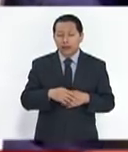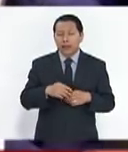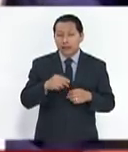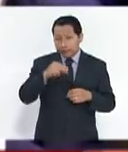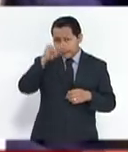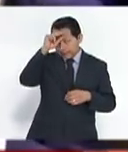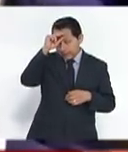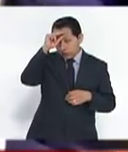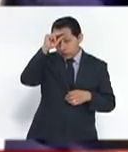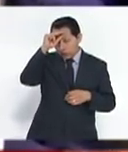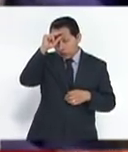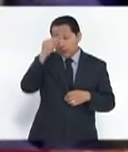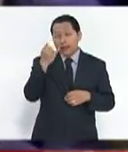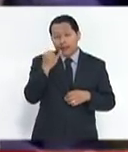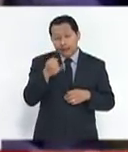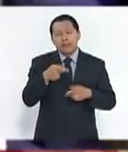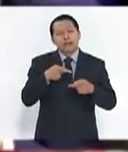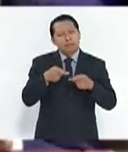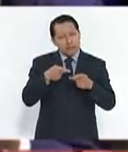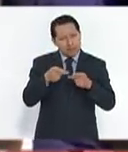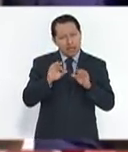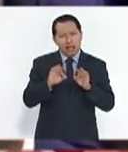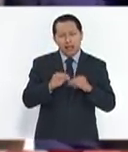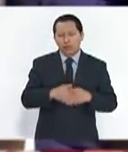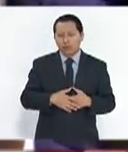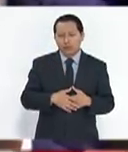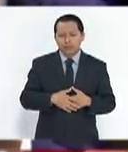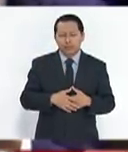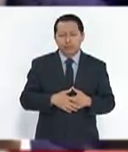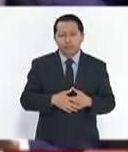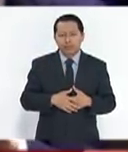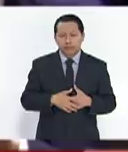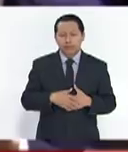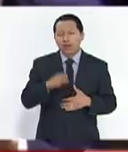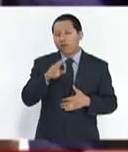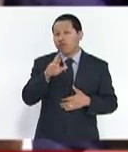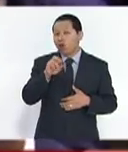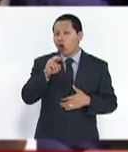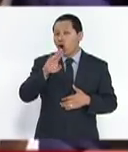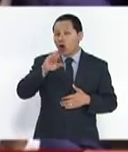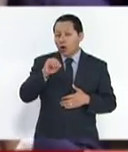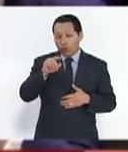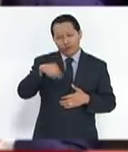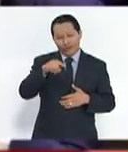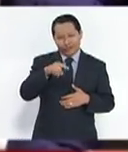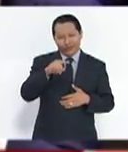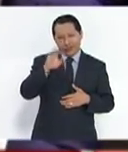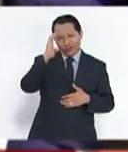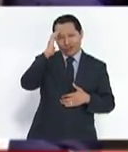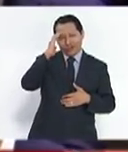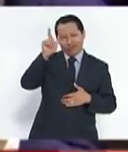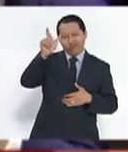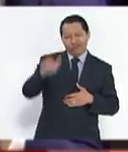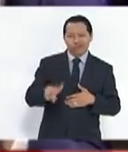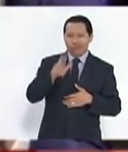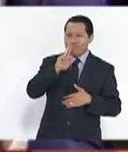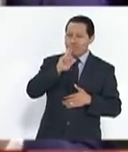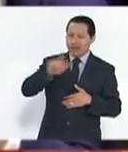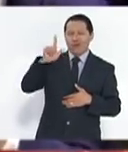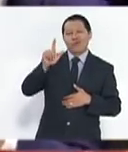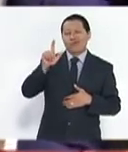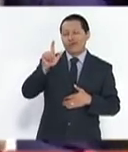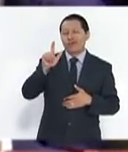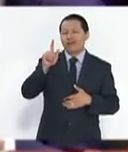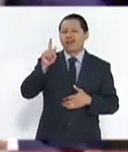listo y preparado. El Bronco, ustedes lo conocen mejor que yo,